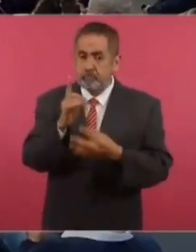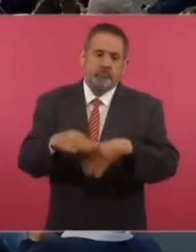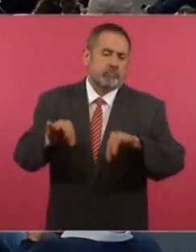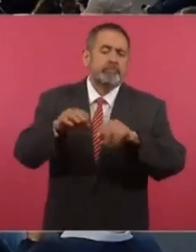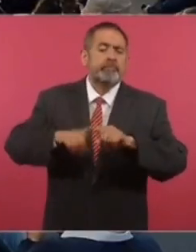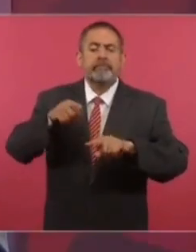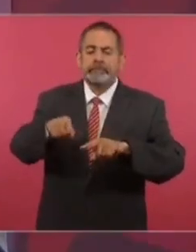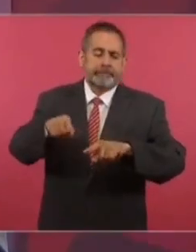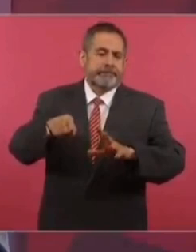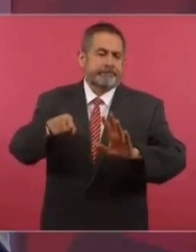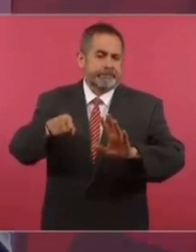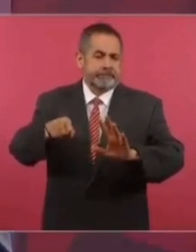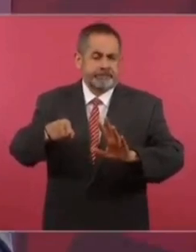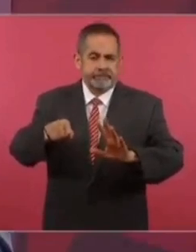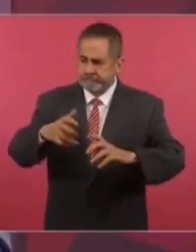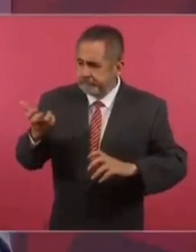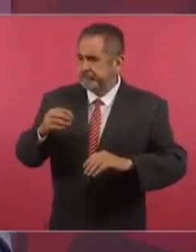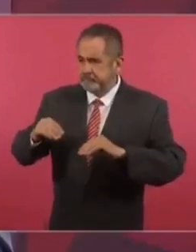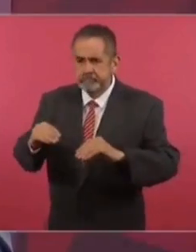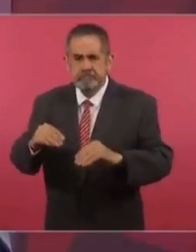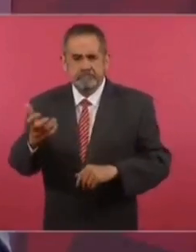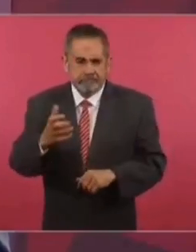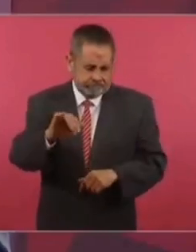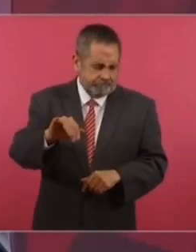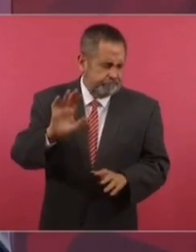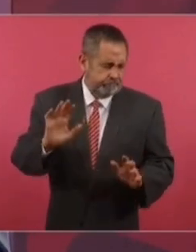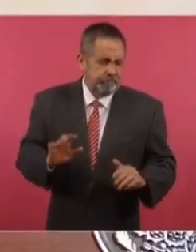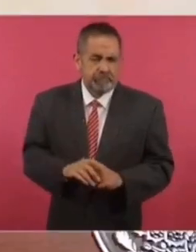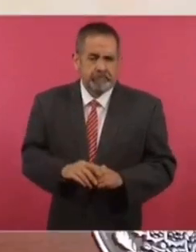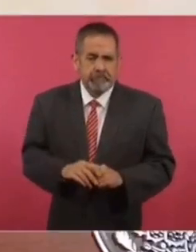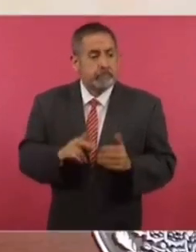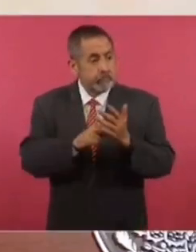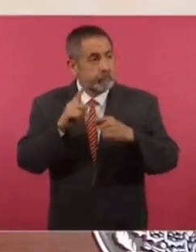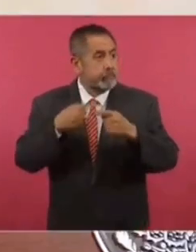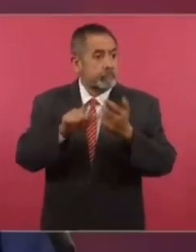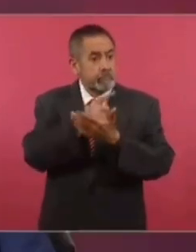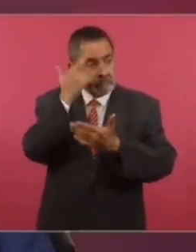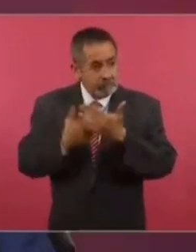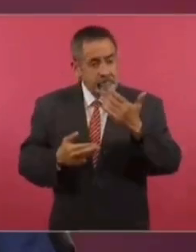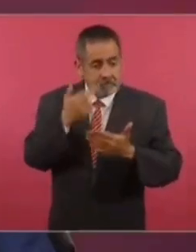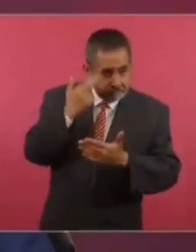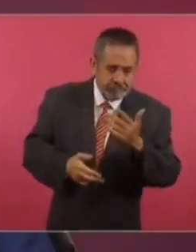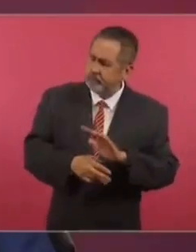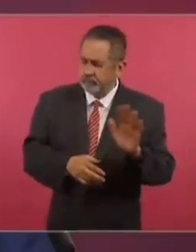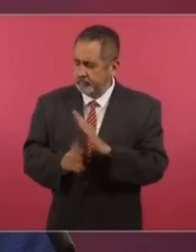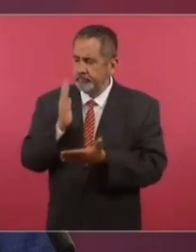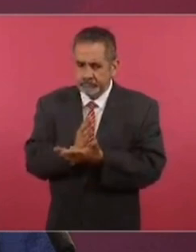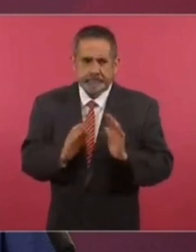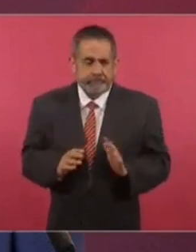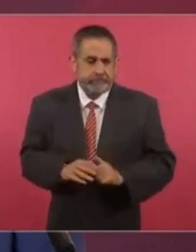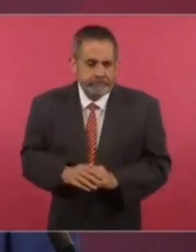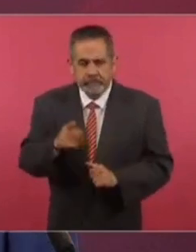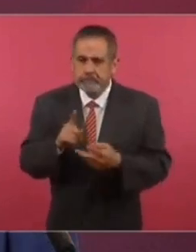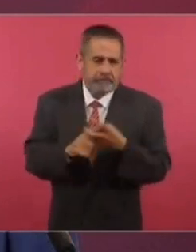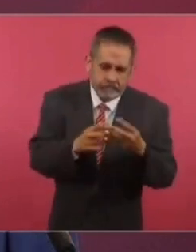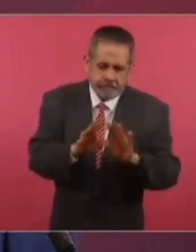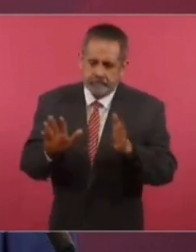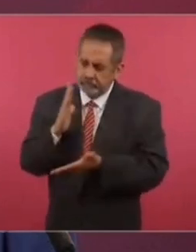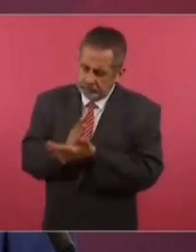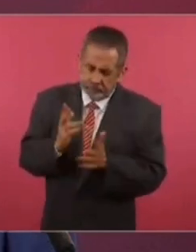pues es actuar y que no se cometan estas violaciones, estos